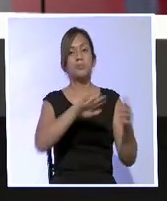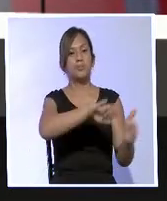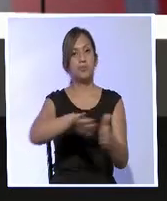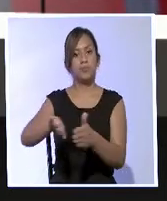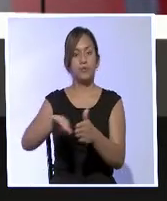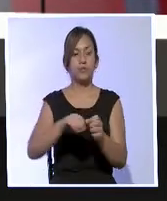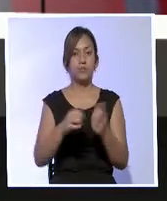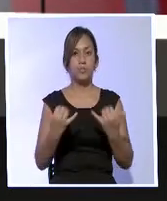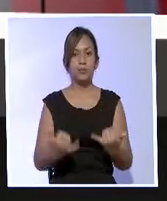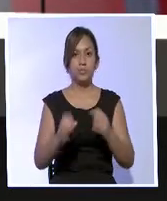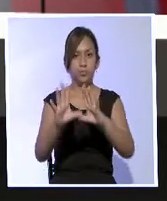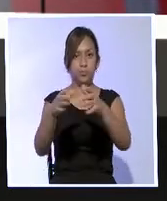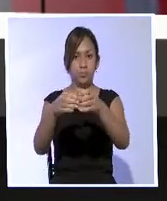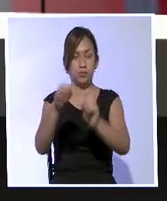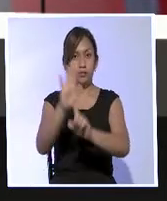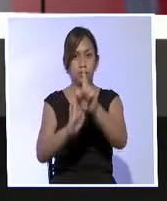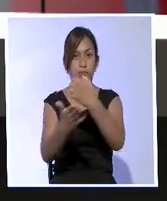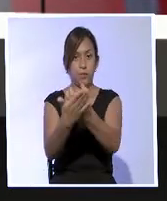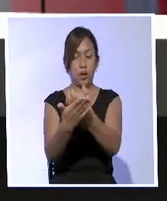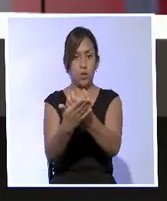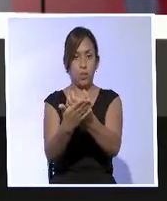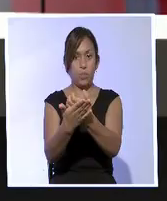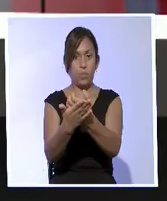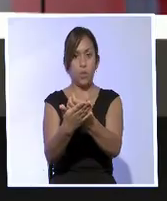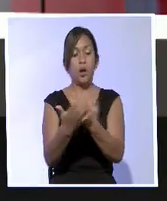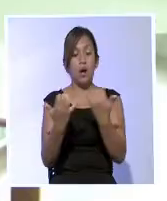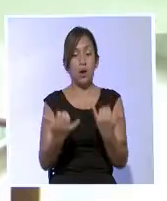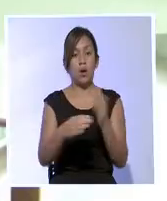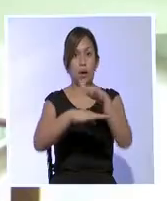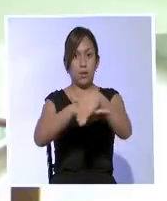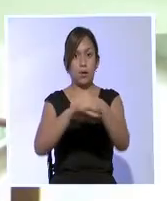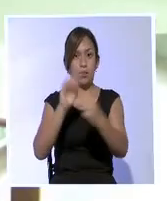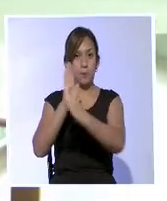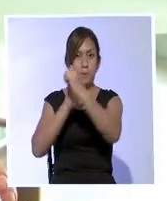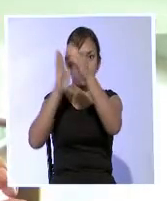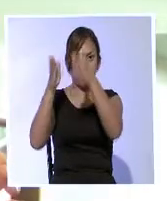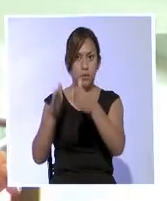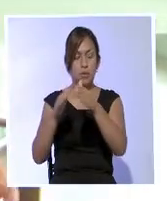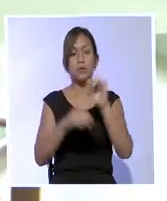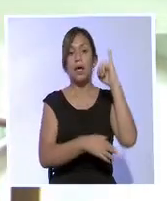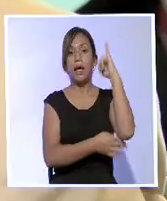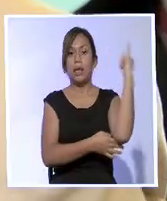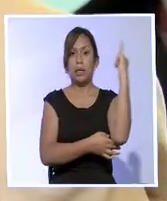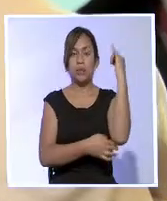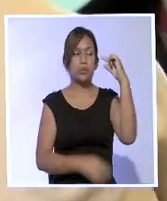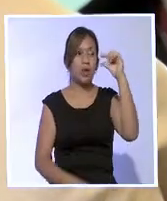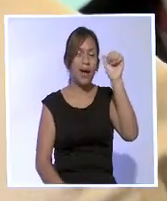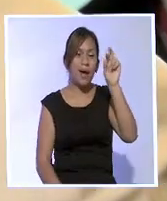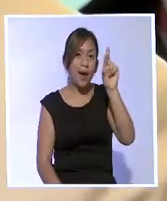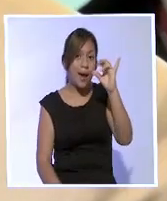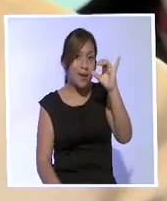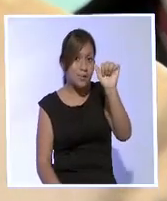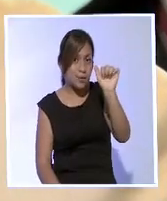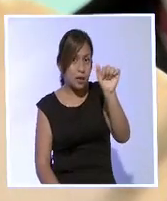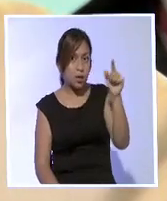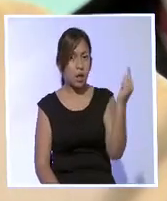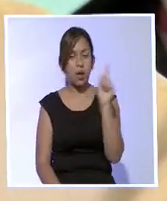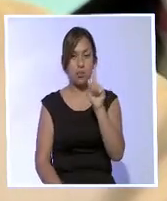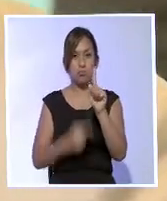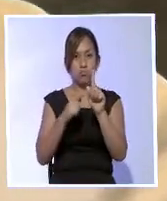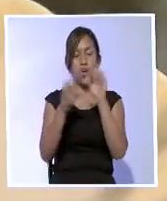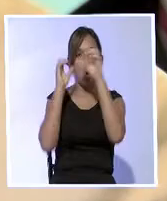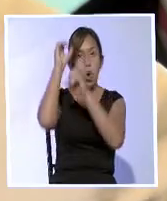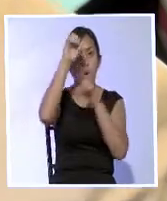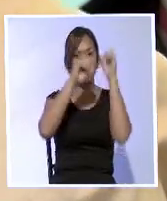contamos ahora que la comisión de desarrollo económico recibió esta tarde a la ministra de industrias eva garcía quien presentó observaciones al proyecto